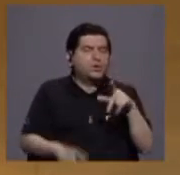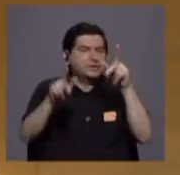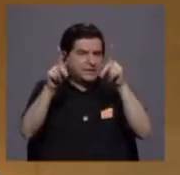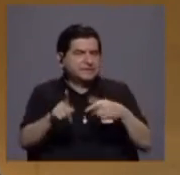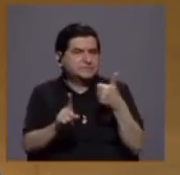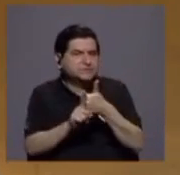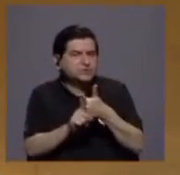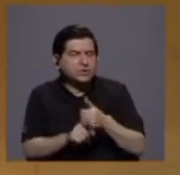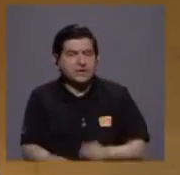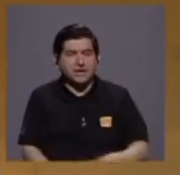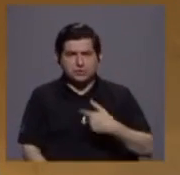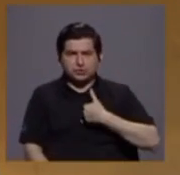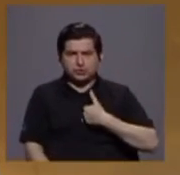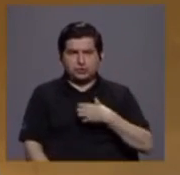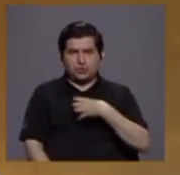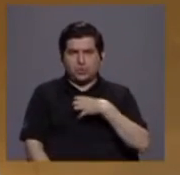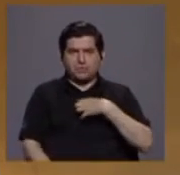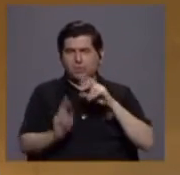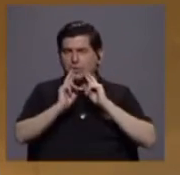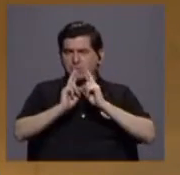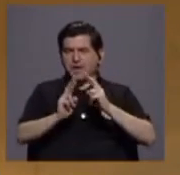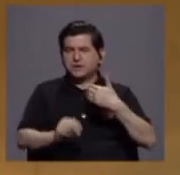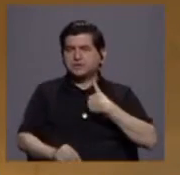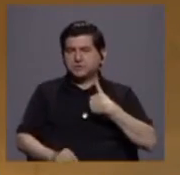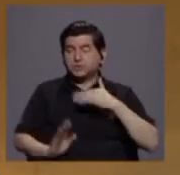gente. Yo tengo mi propia respuesta,